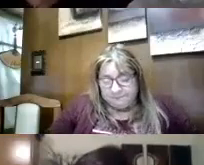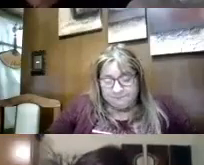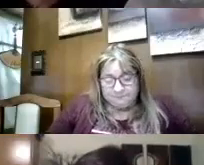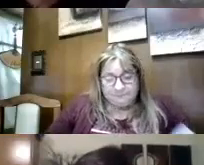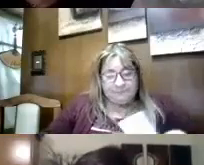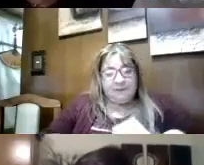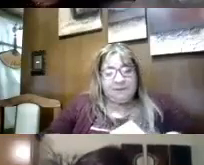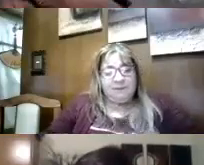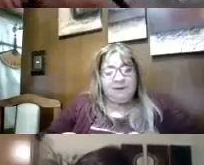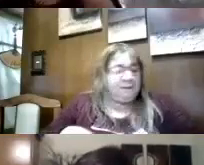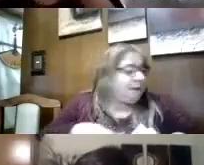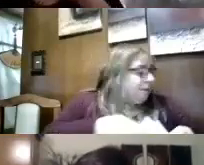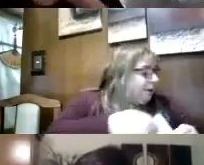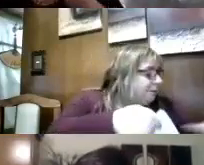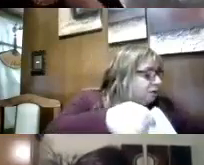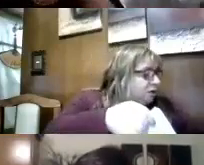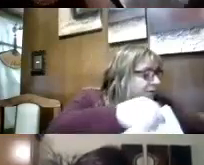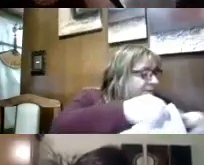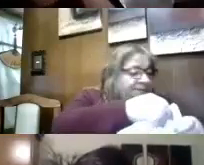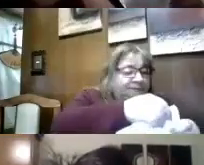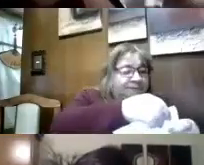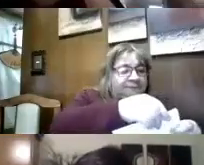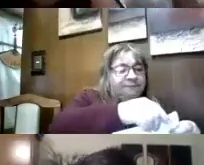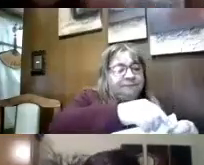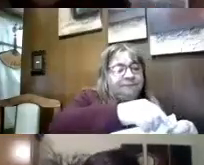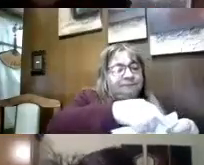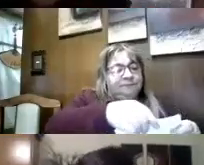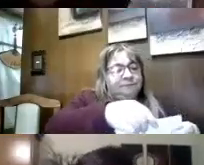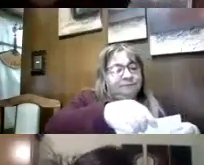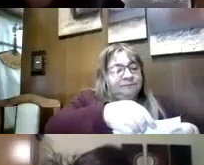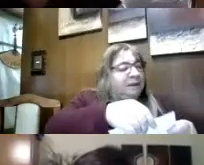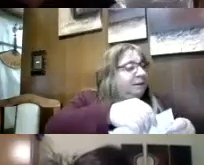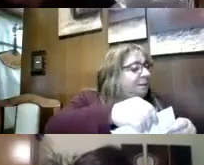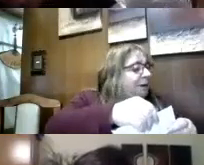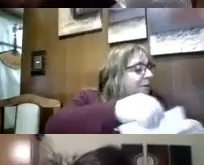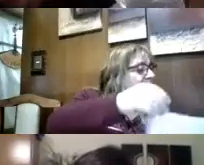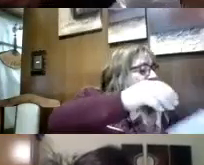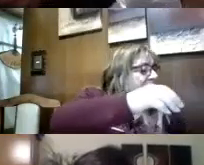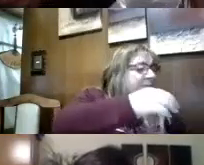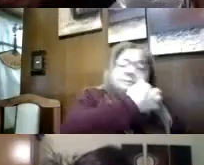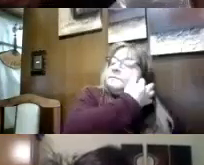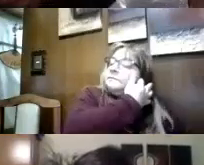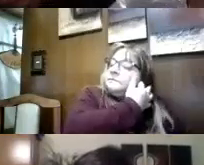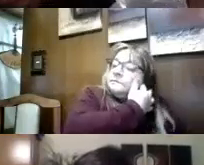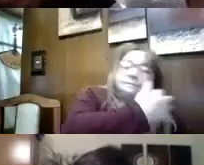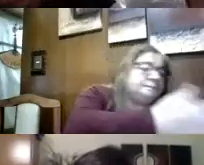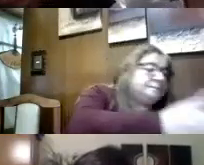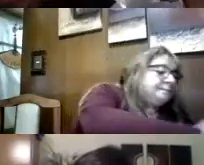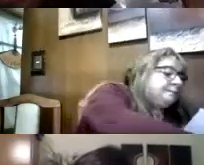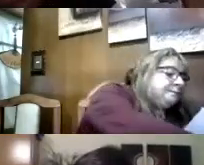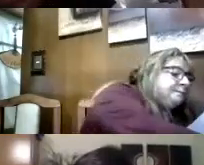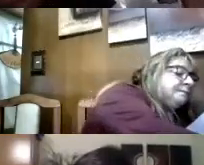es esa pregunta, ¿no? Sí, específicamente. Pero en caso de personas, estamos